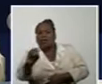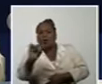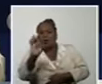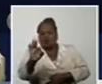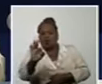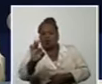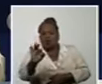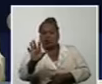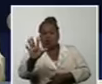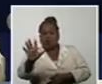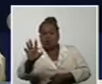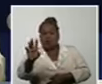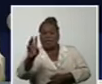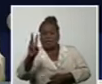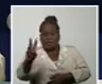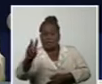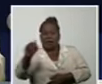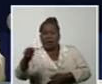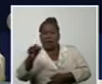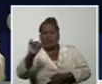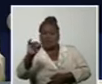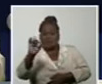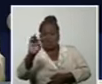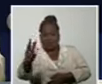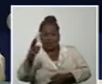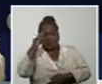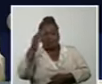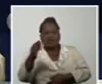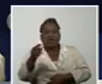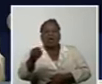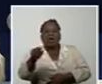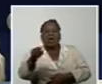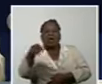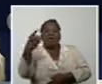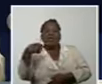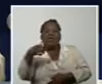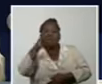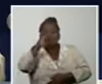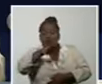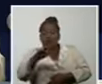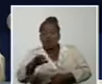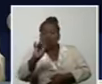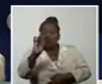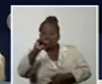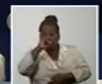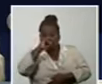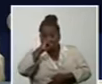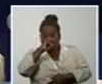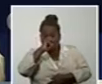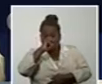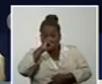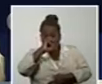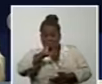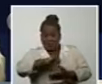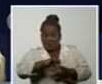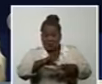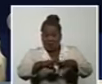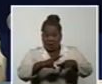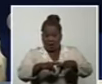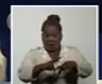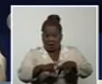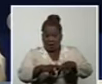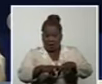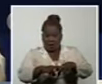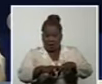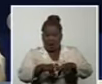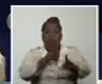53,3%. Ayer se diagnosticó un niño de 7 años de edad, de Centro Habana, contacto de